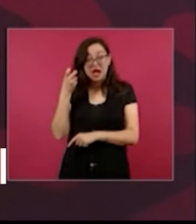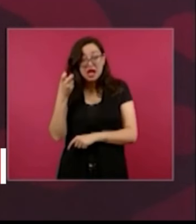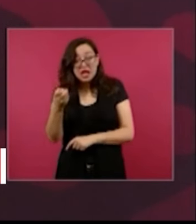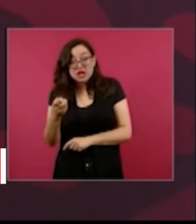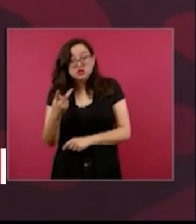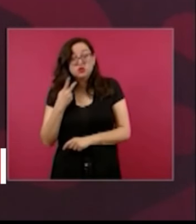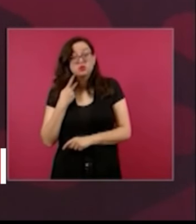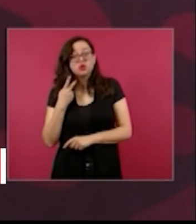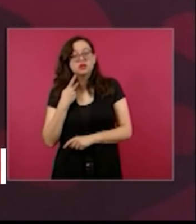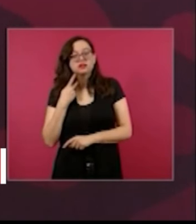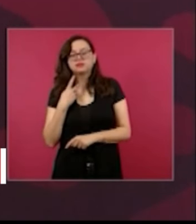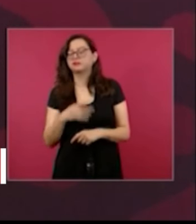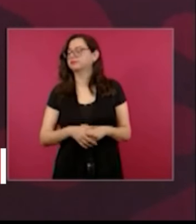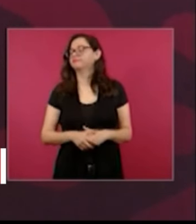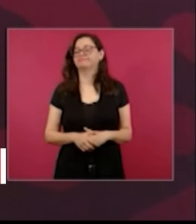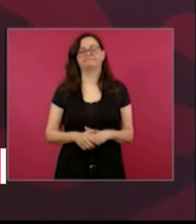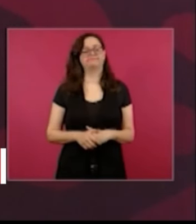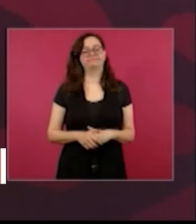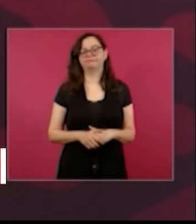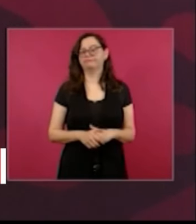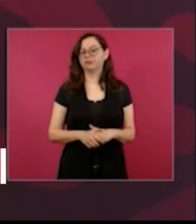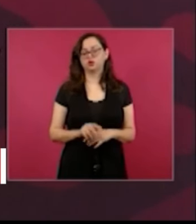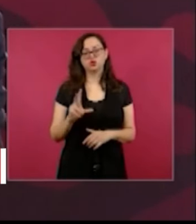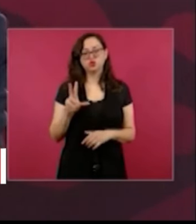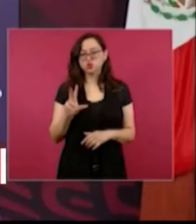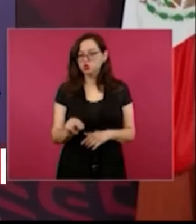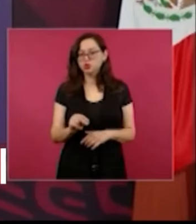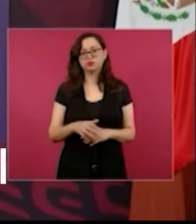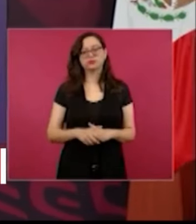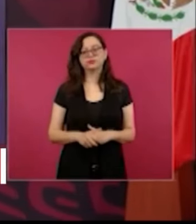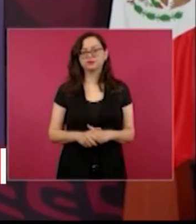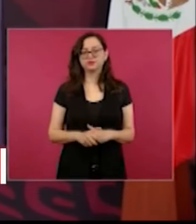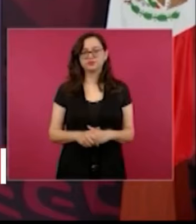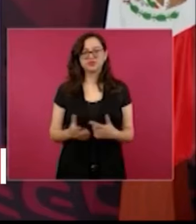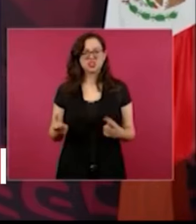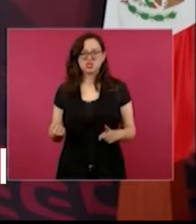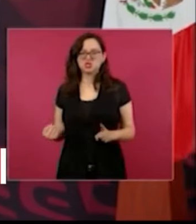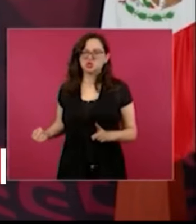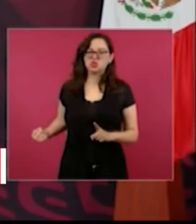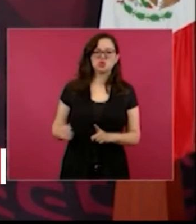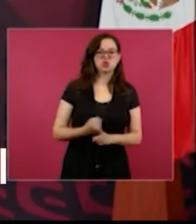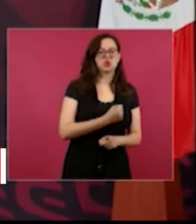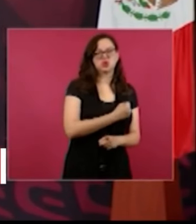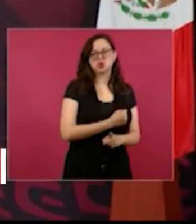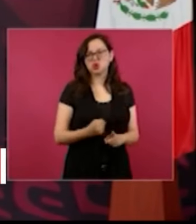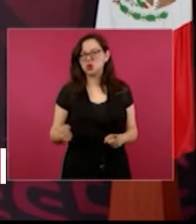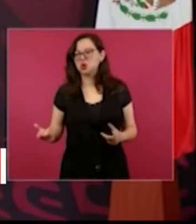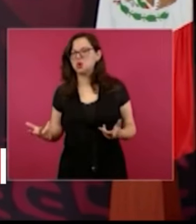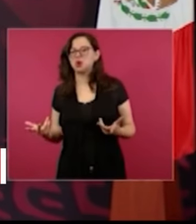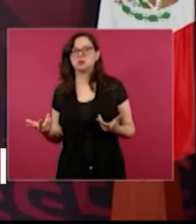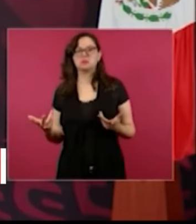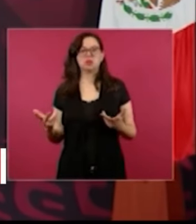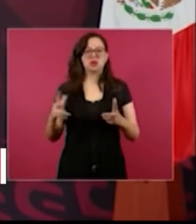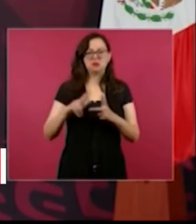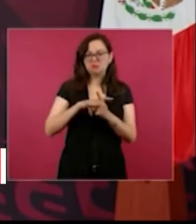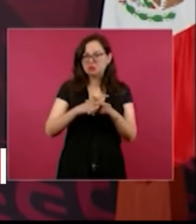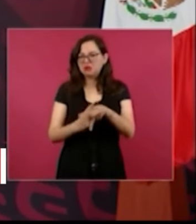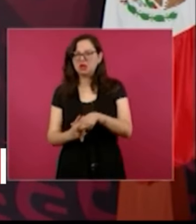Yo tengo la confianza, soy optimista, quizá peque de irredento o de